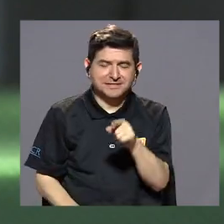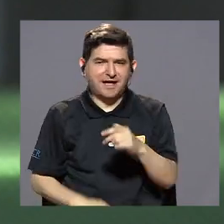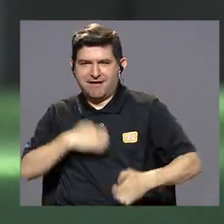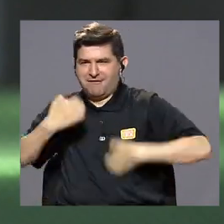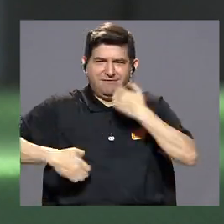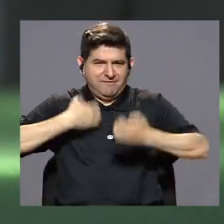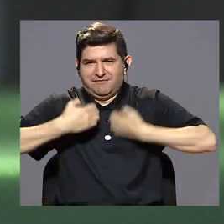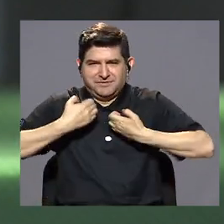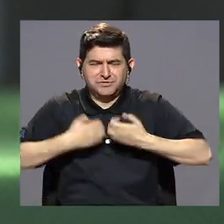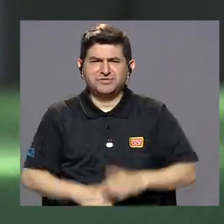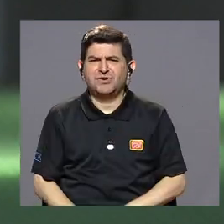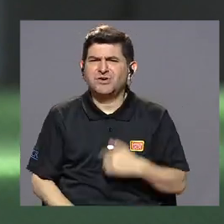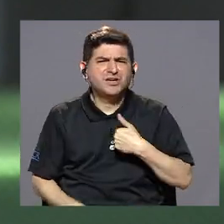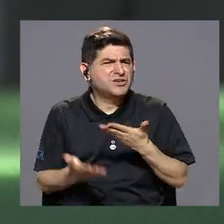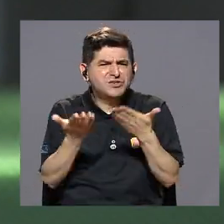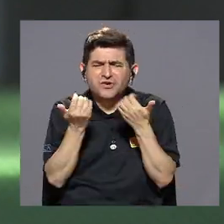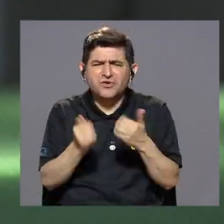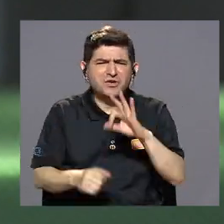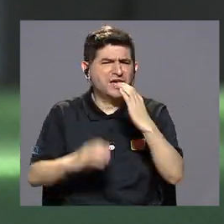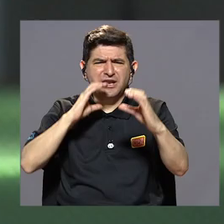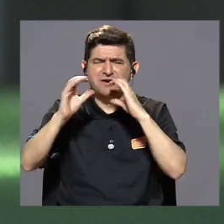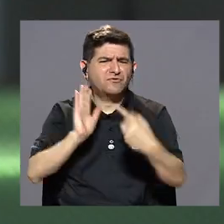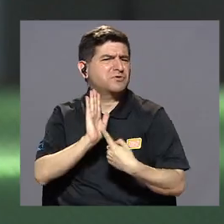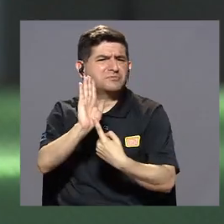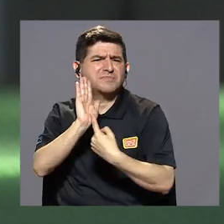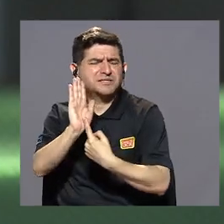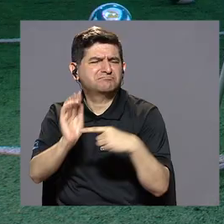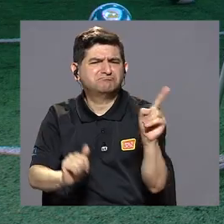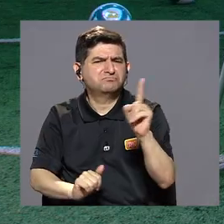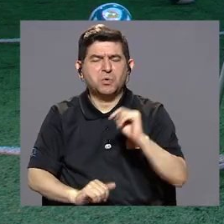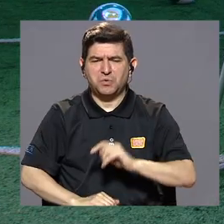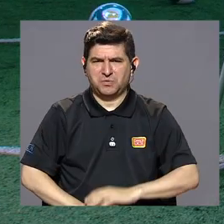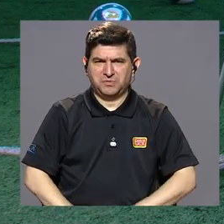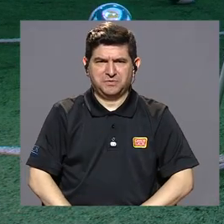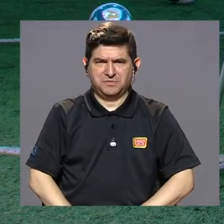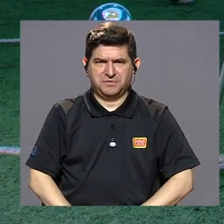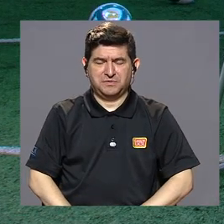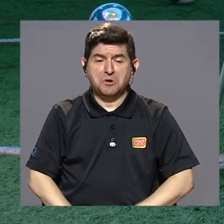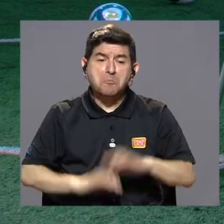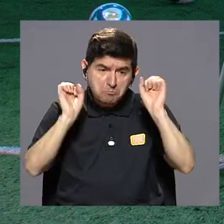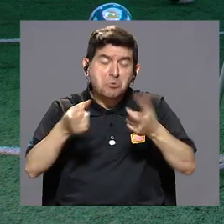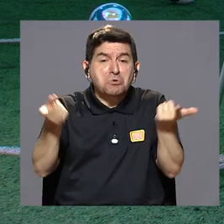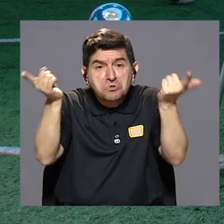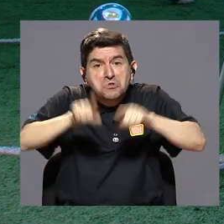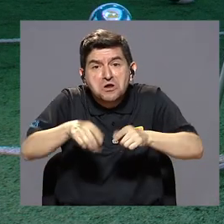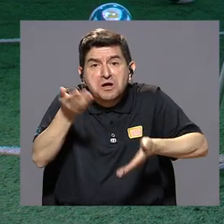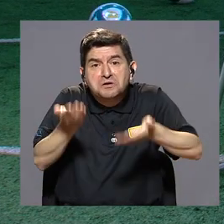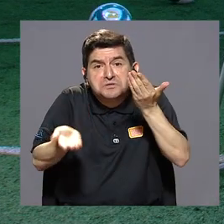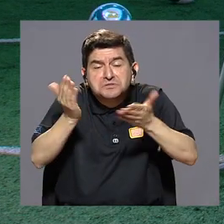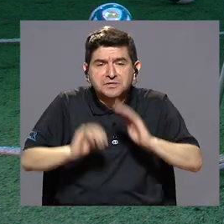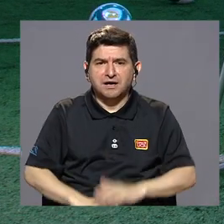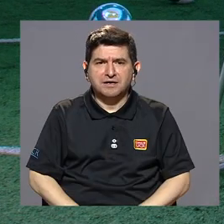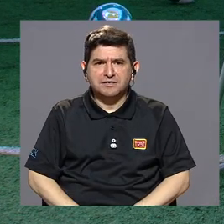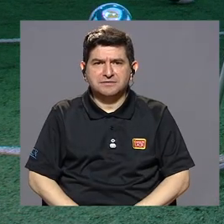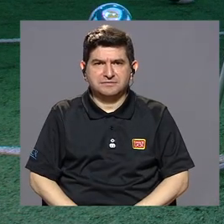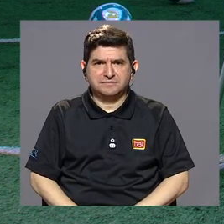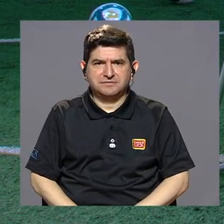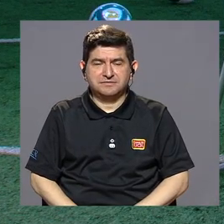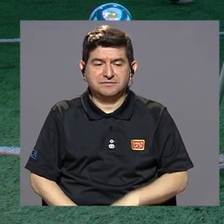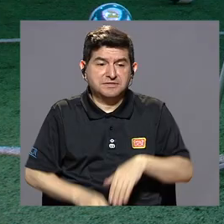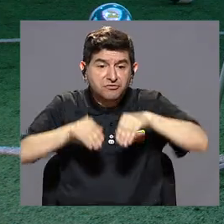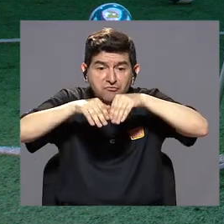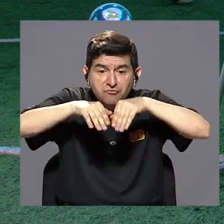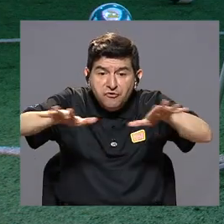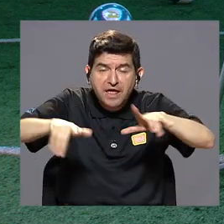la adrenalina. Y no es que no quiera ser más mediática o no, sino que porque puede pasar, ¿verdad? La